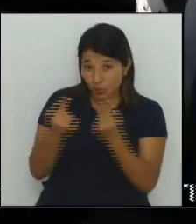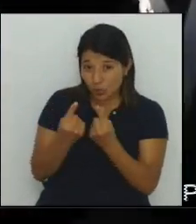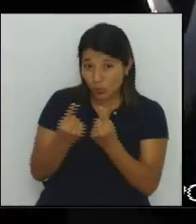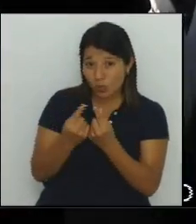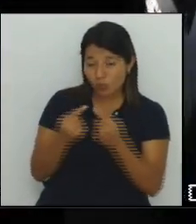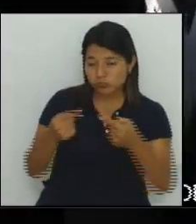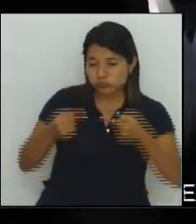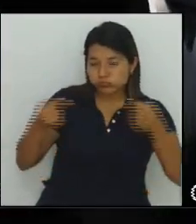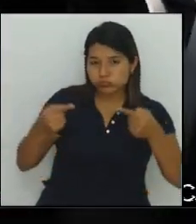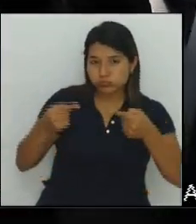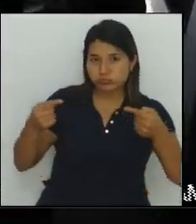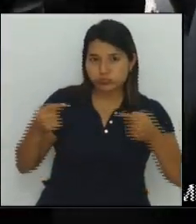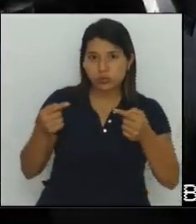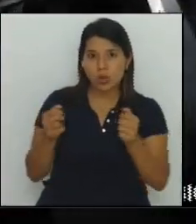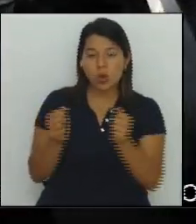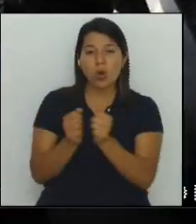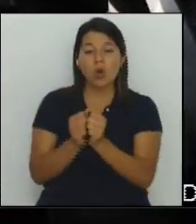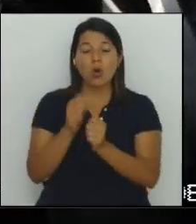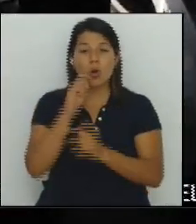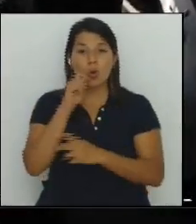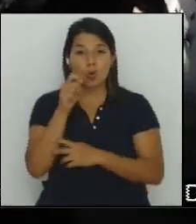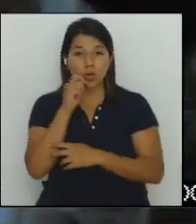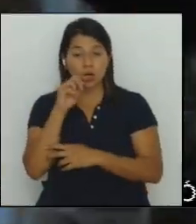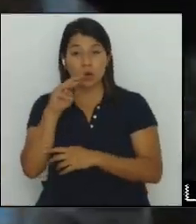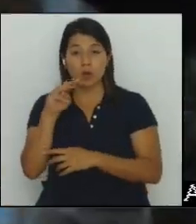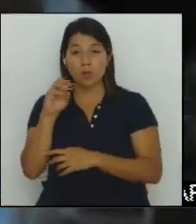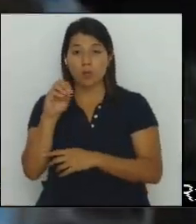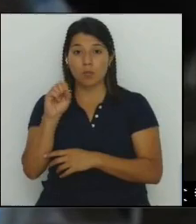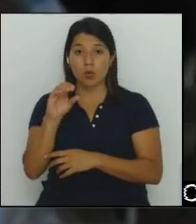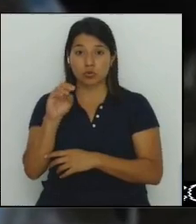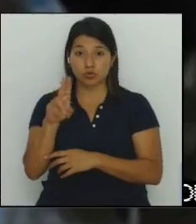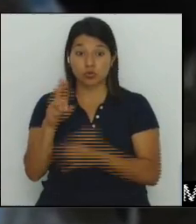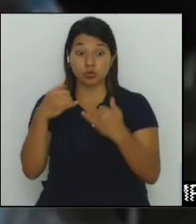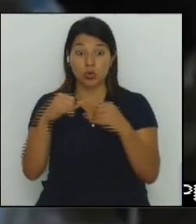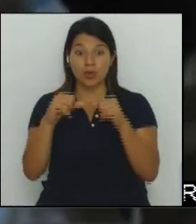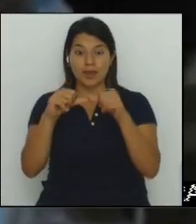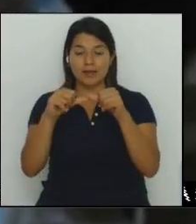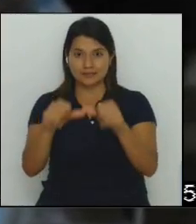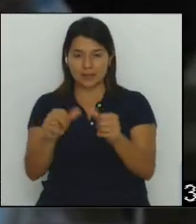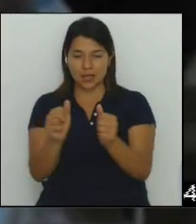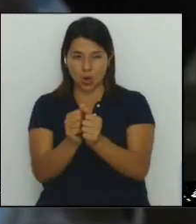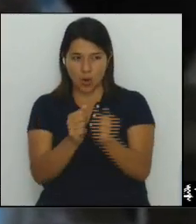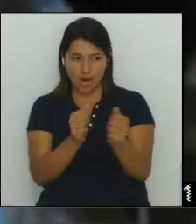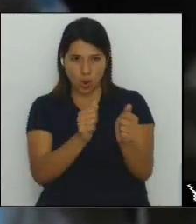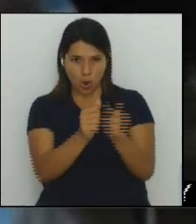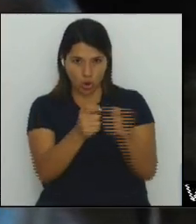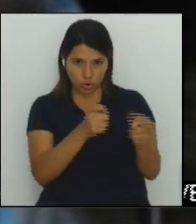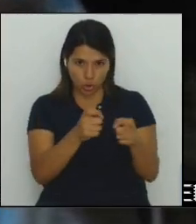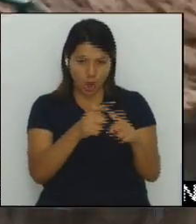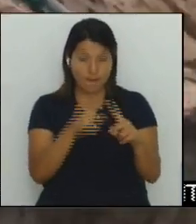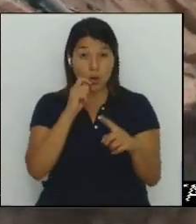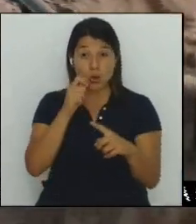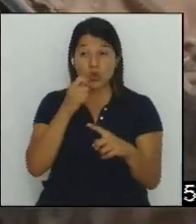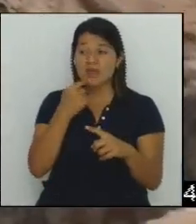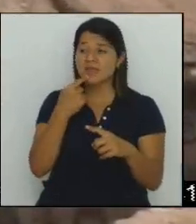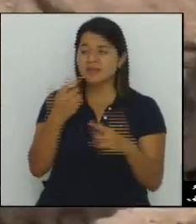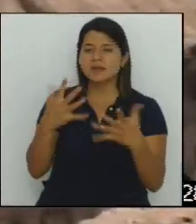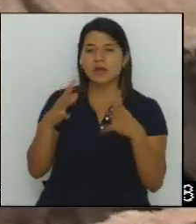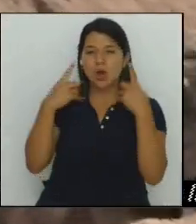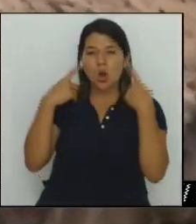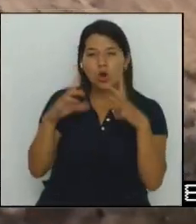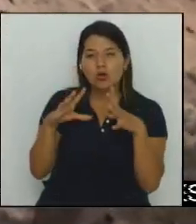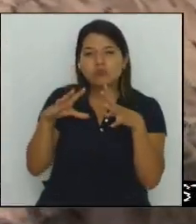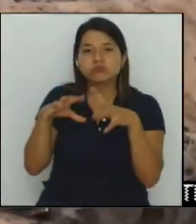Aunque Moscú mantiene el control sobre la mayor parte de la ciudad, Ucrania asegura haber recuperado 17 kilómetros cuadrados.